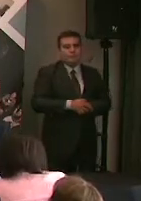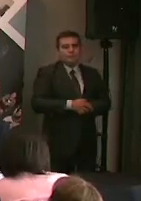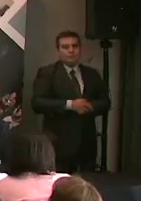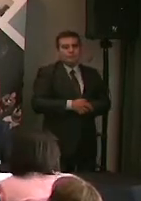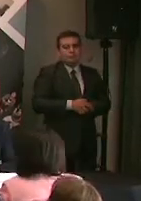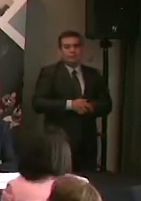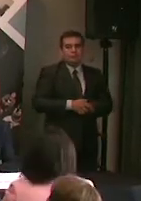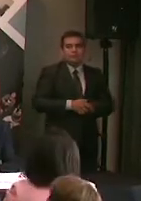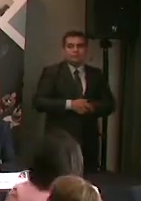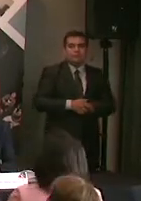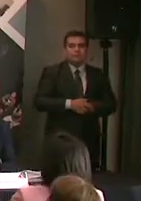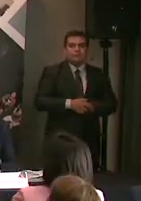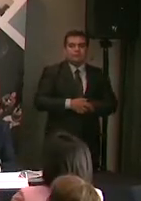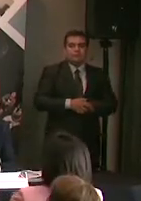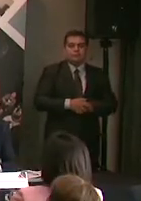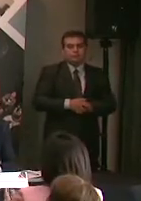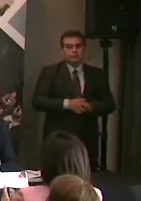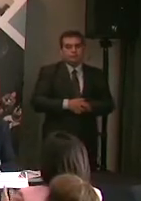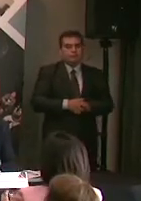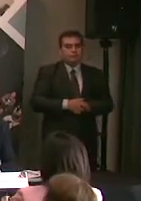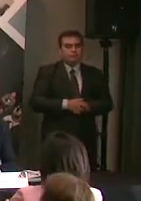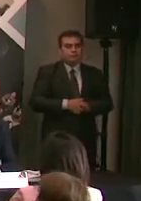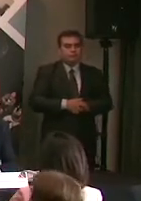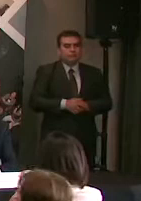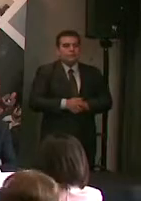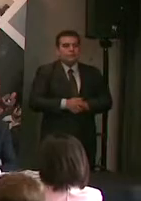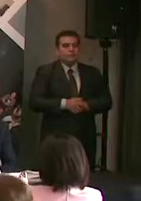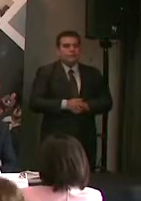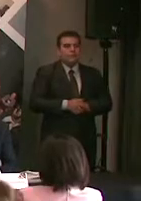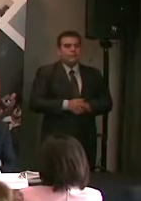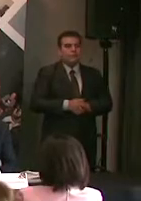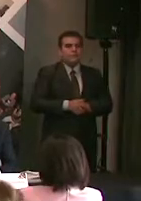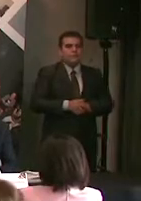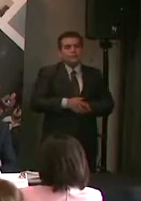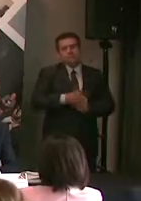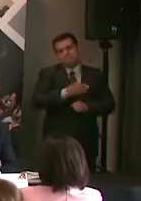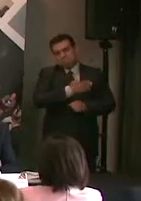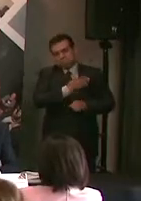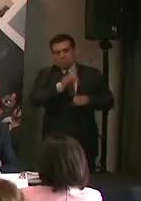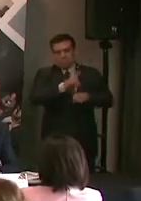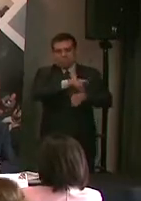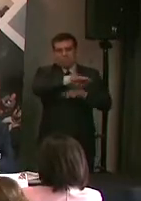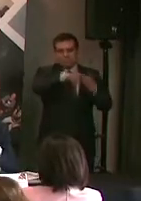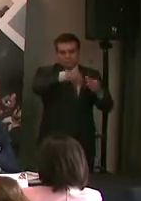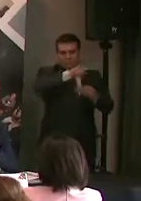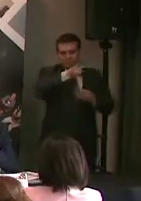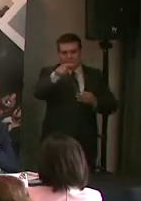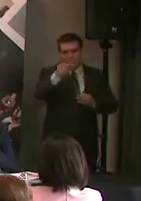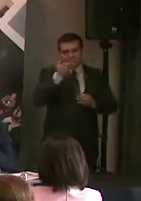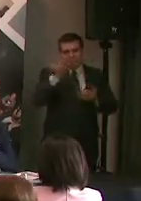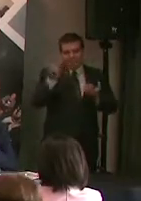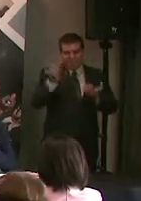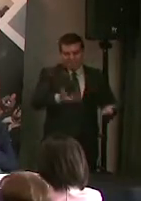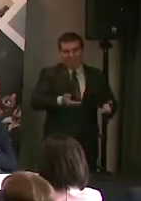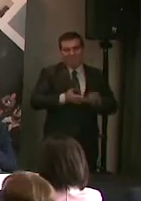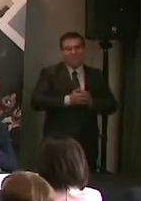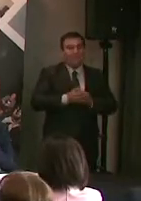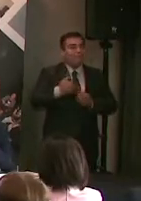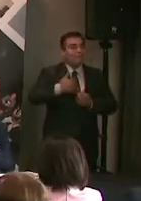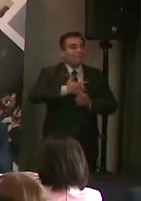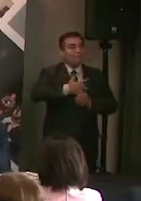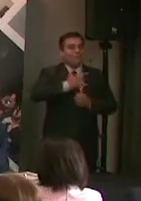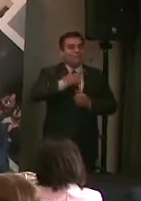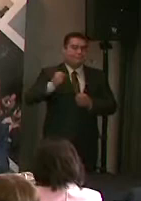Gracias. Muchas gracias. Bien, buenos días tengan todas y todos ustedes. Es para mí un